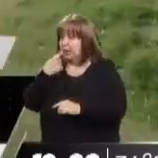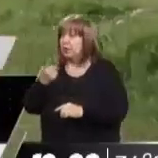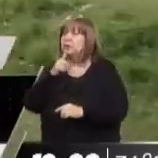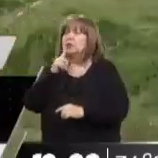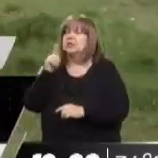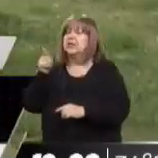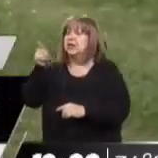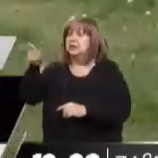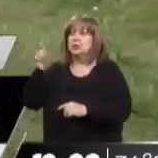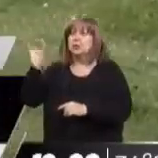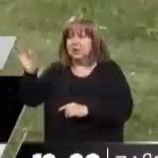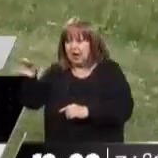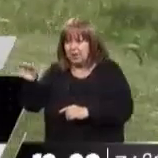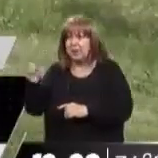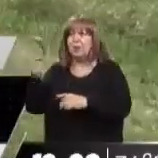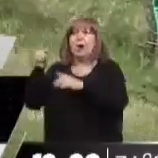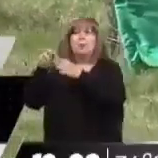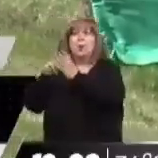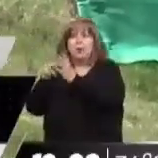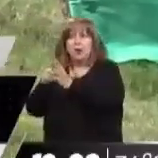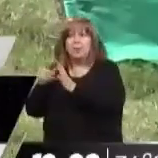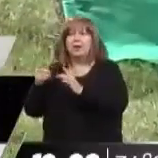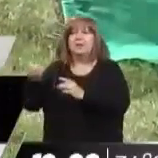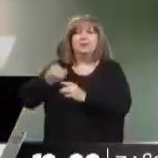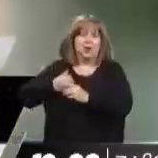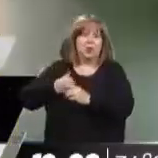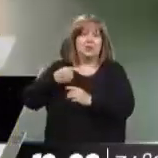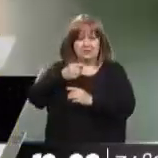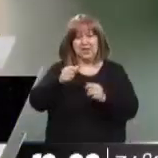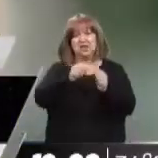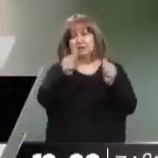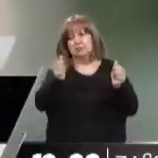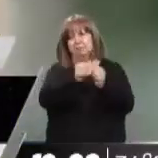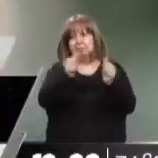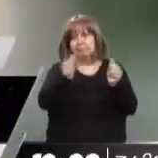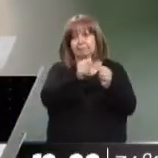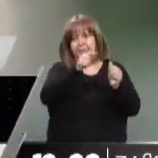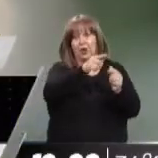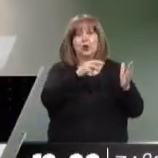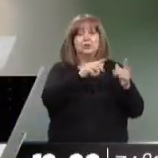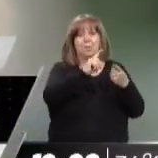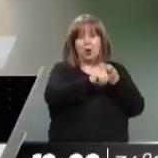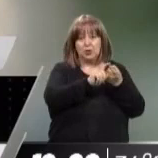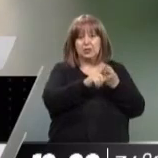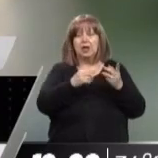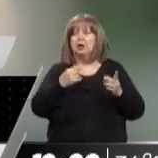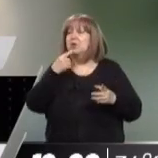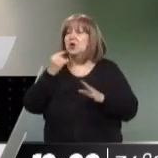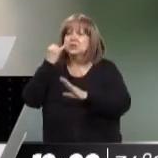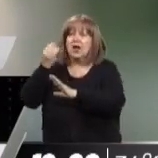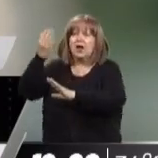relación? Y que se peleaban, eso sí sé, que se peleaban y se llevaban mal, pero nada más que eso. Pero alguna agresión que